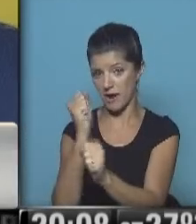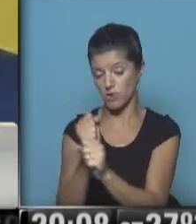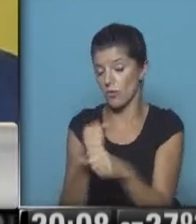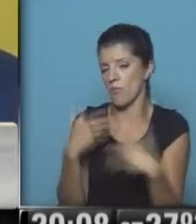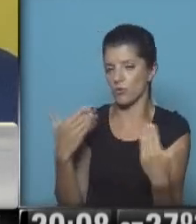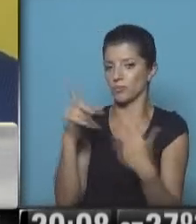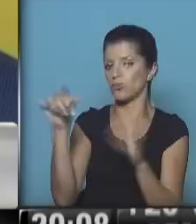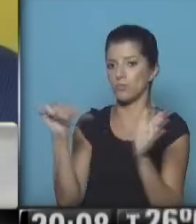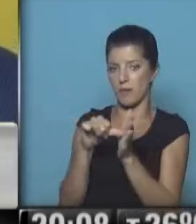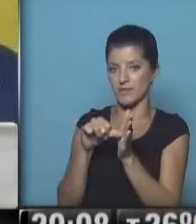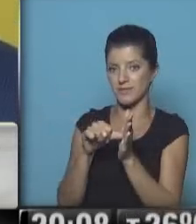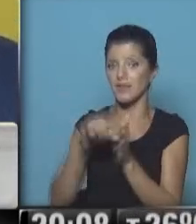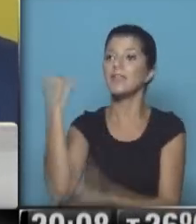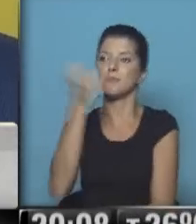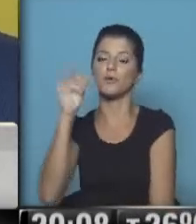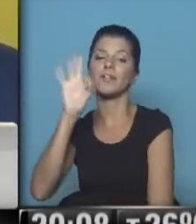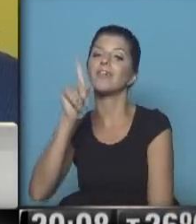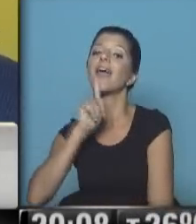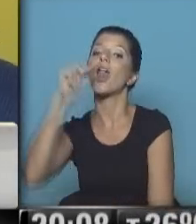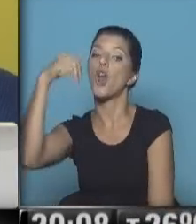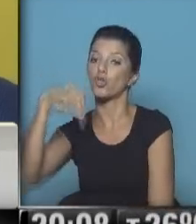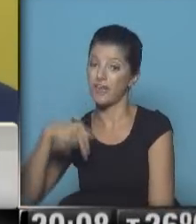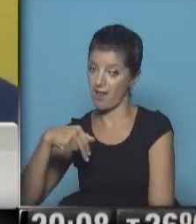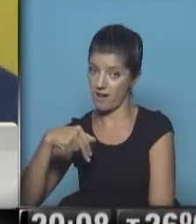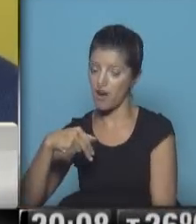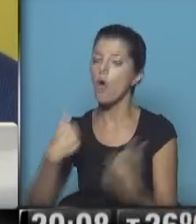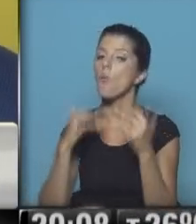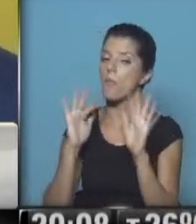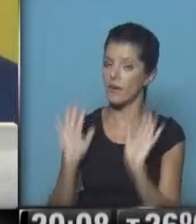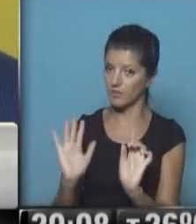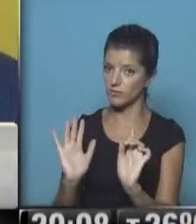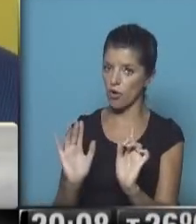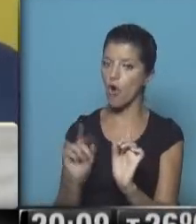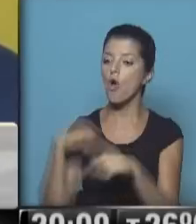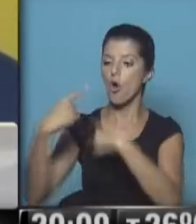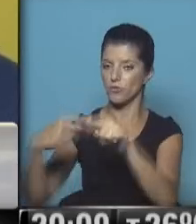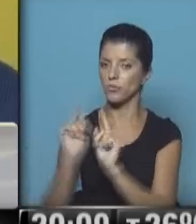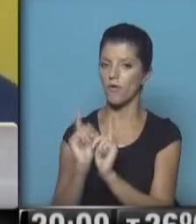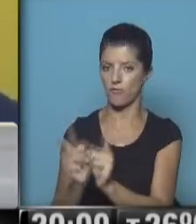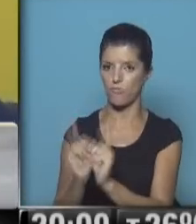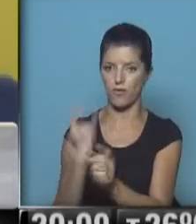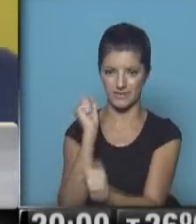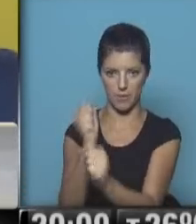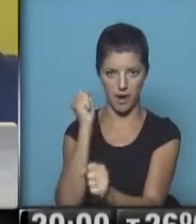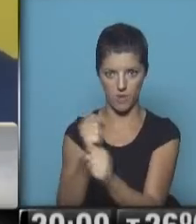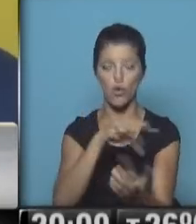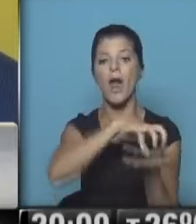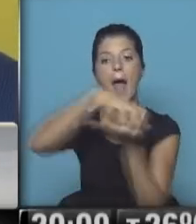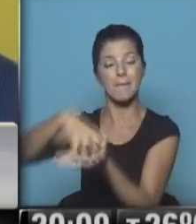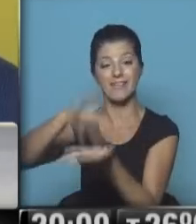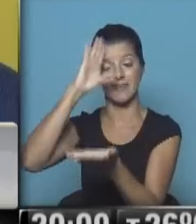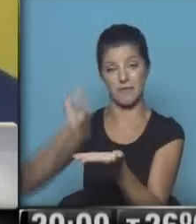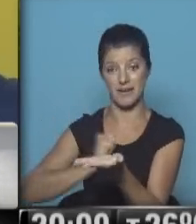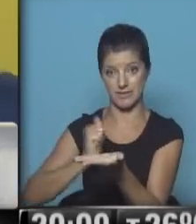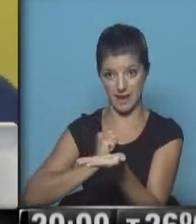país clave para la otá y por eso el mantenimiento y el y el refuerzo que están haciendo de la base militar en la